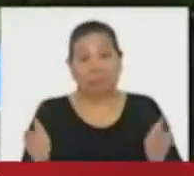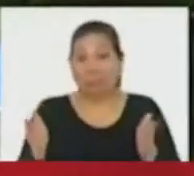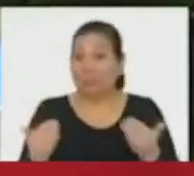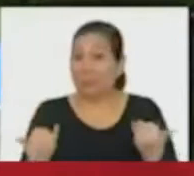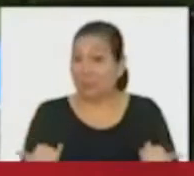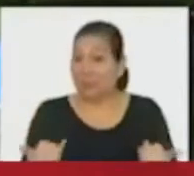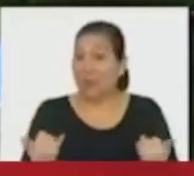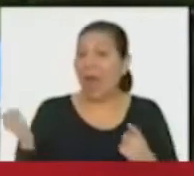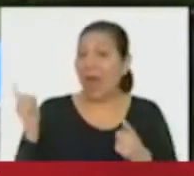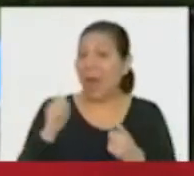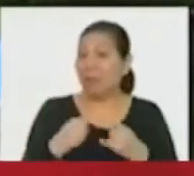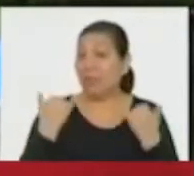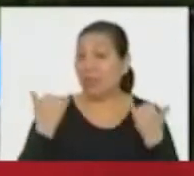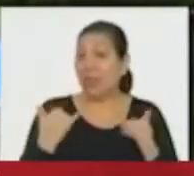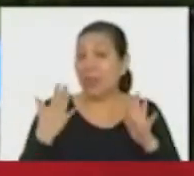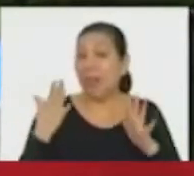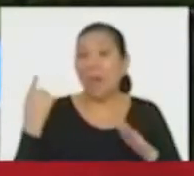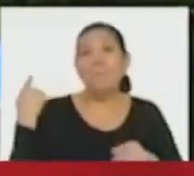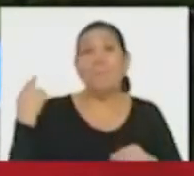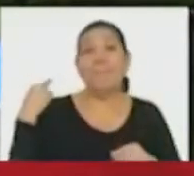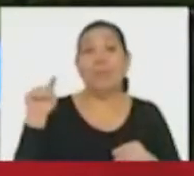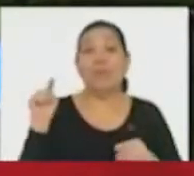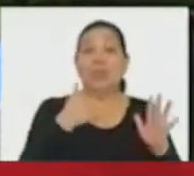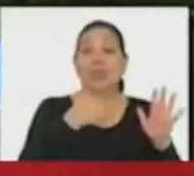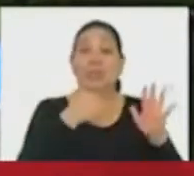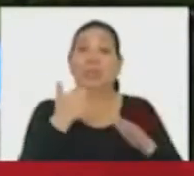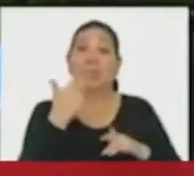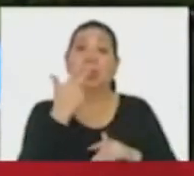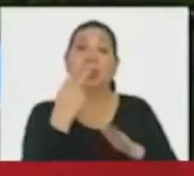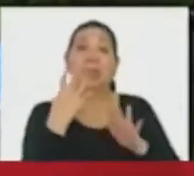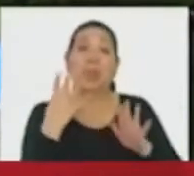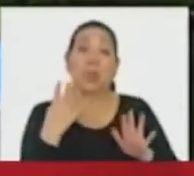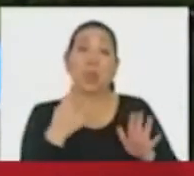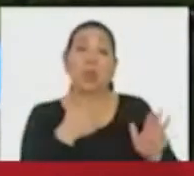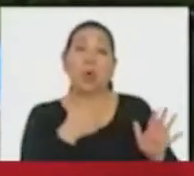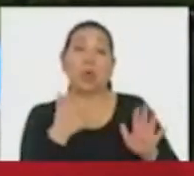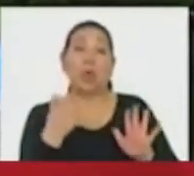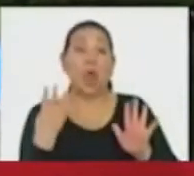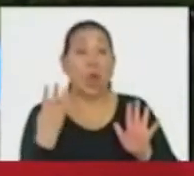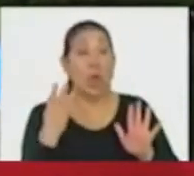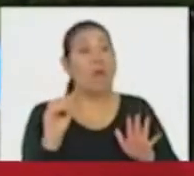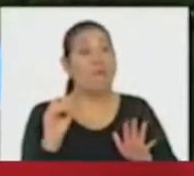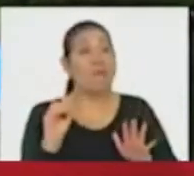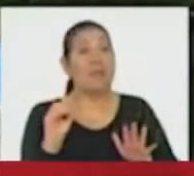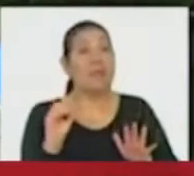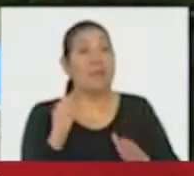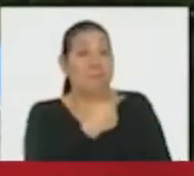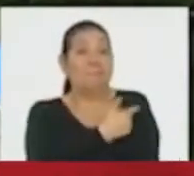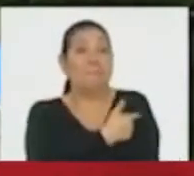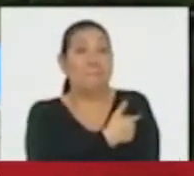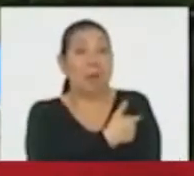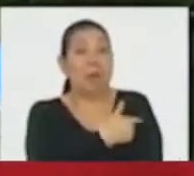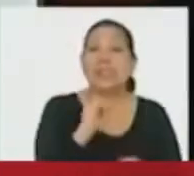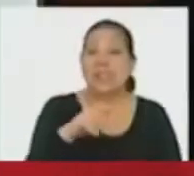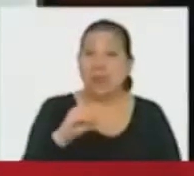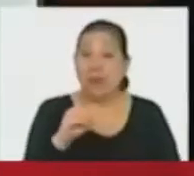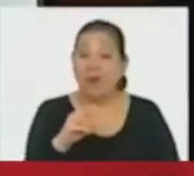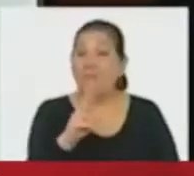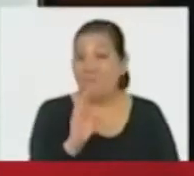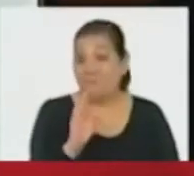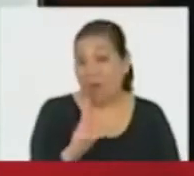a la fecha 10 millones 639 mil 890 vacunas recibidas